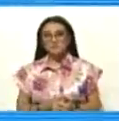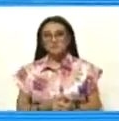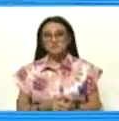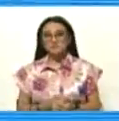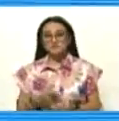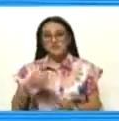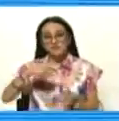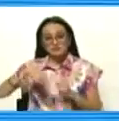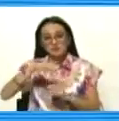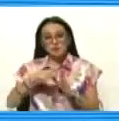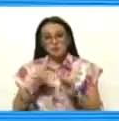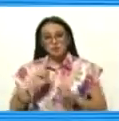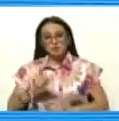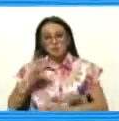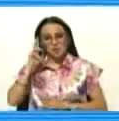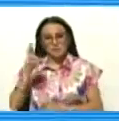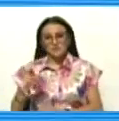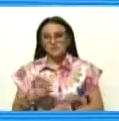respetarnos entre todos.